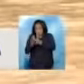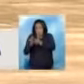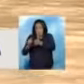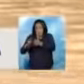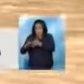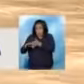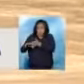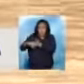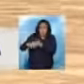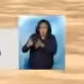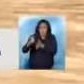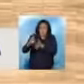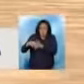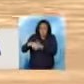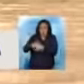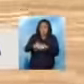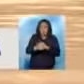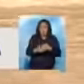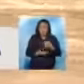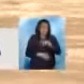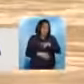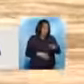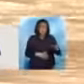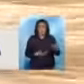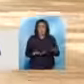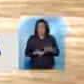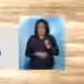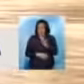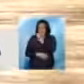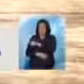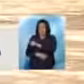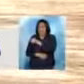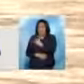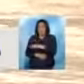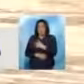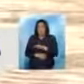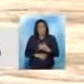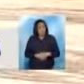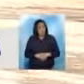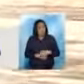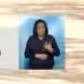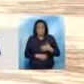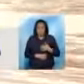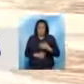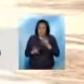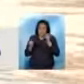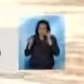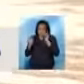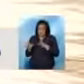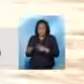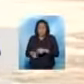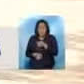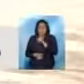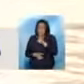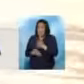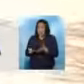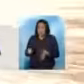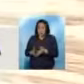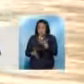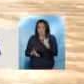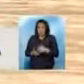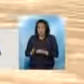porque el panorama que está en el malecón es en verdad de terror, porque el agua que